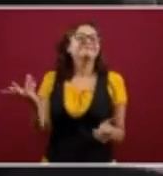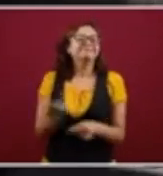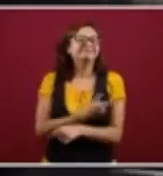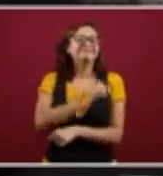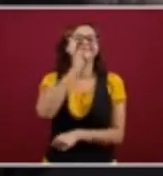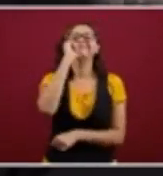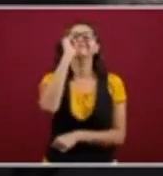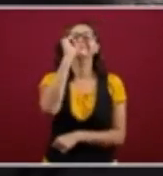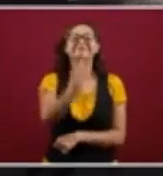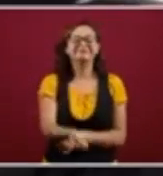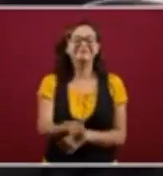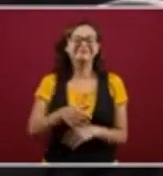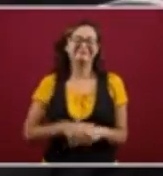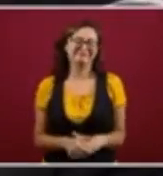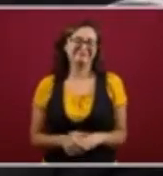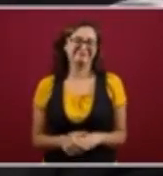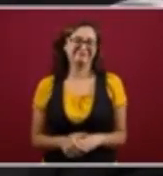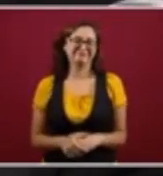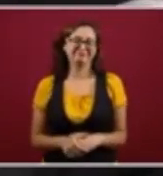no pasó. Y